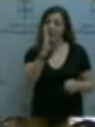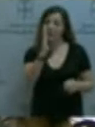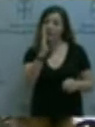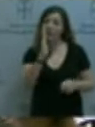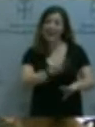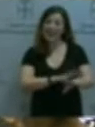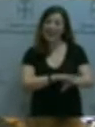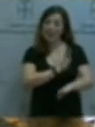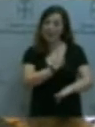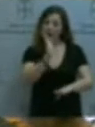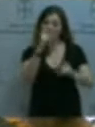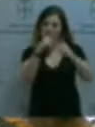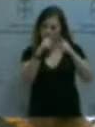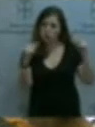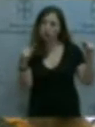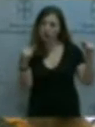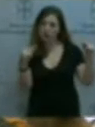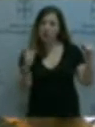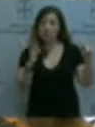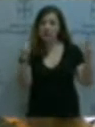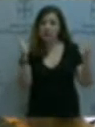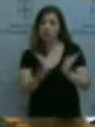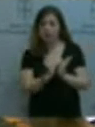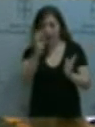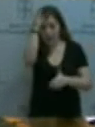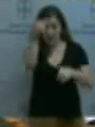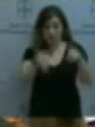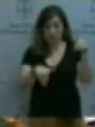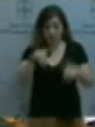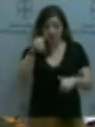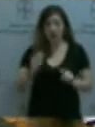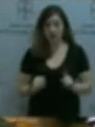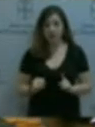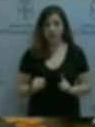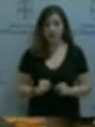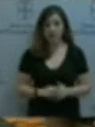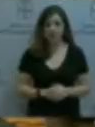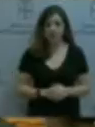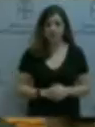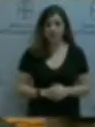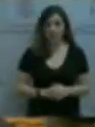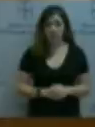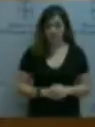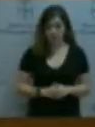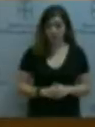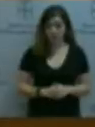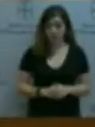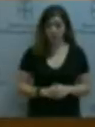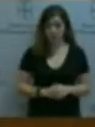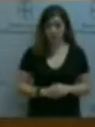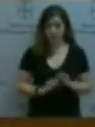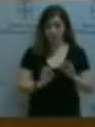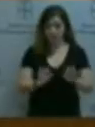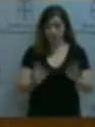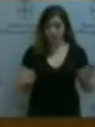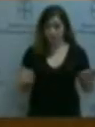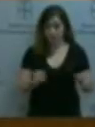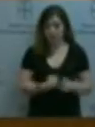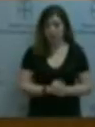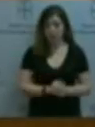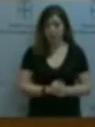cuencas mineras, bueno, en su debe queda. Y mientras tanto, ¿qué sucedió? Siguiendo con el